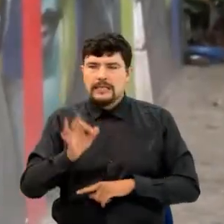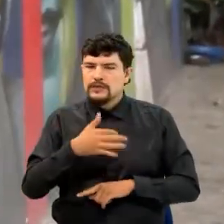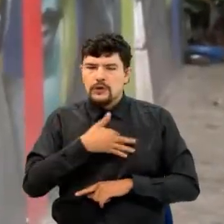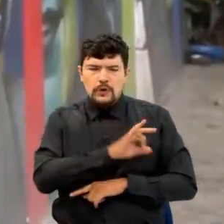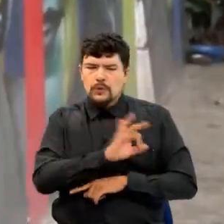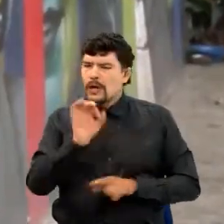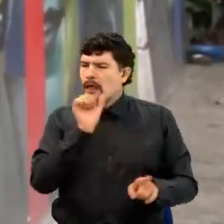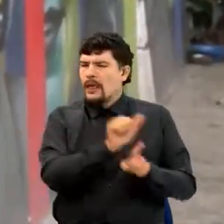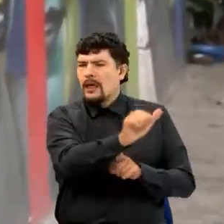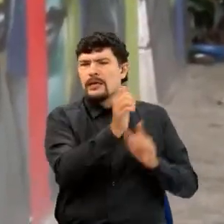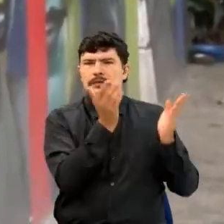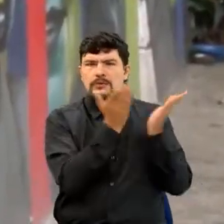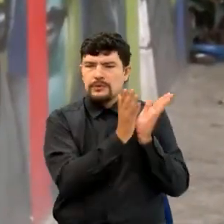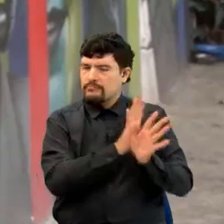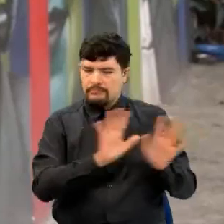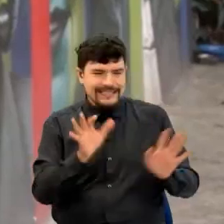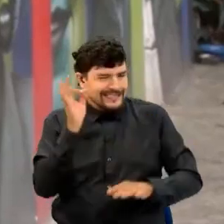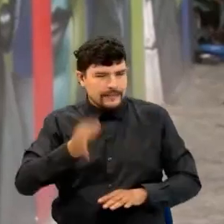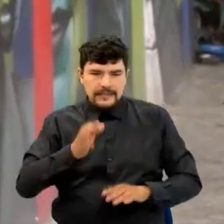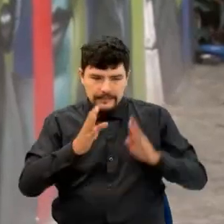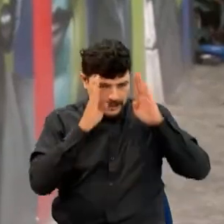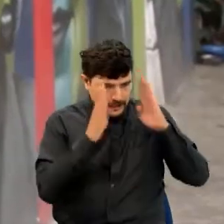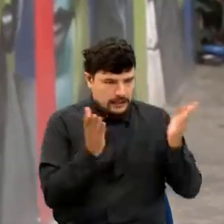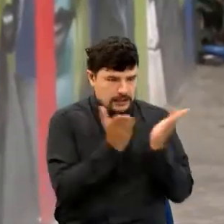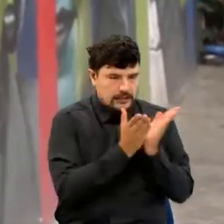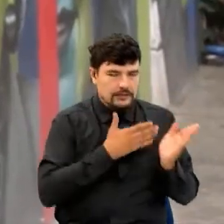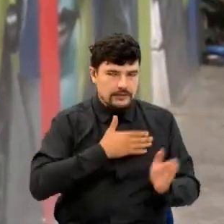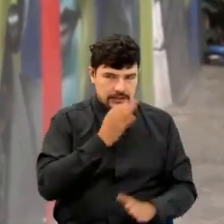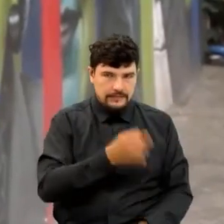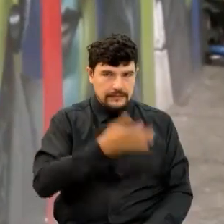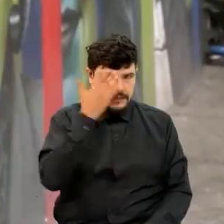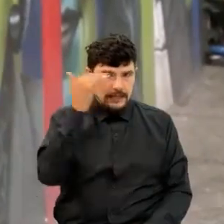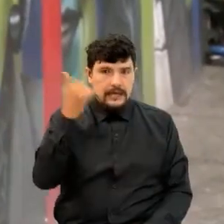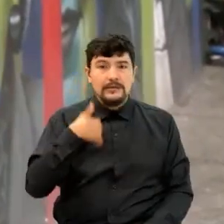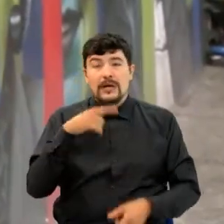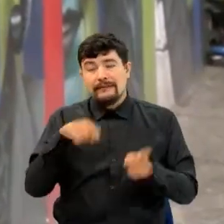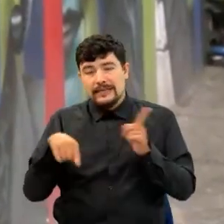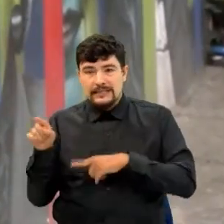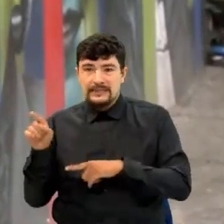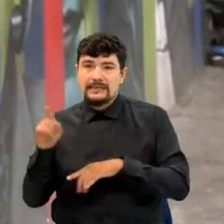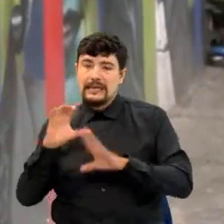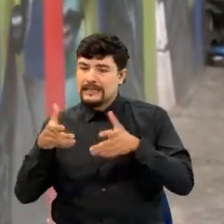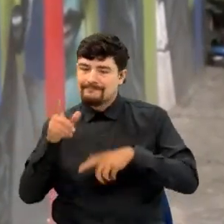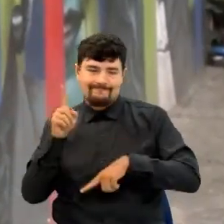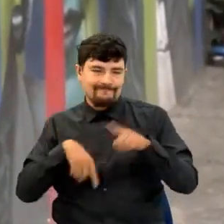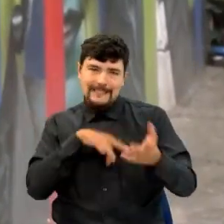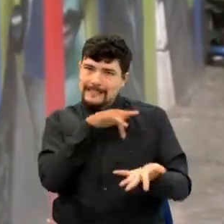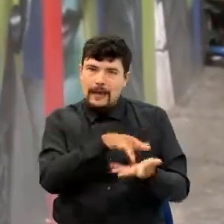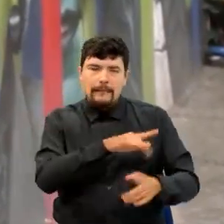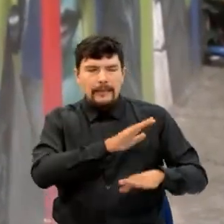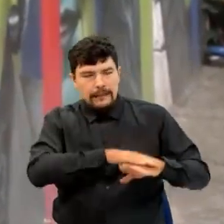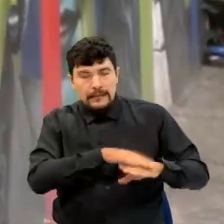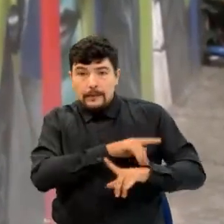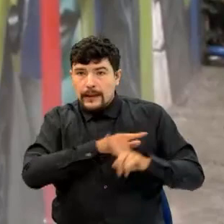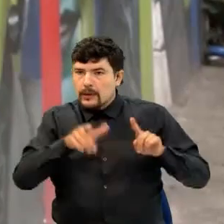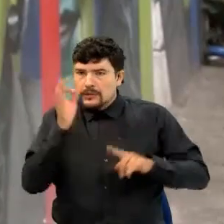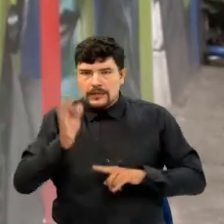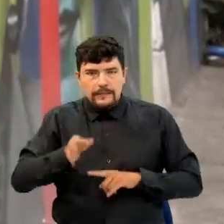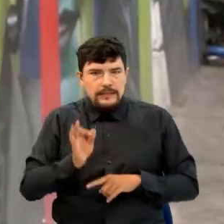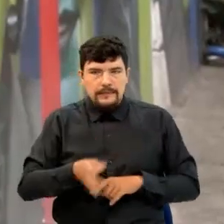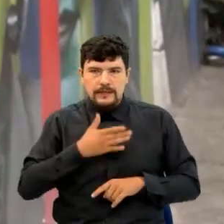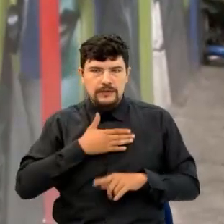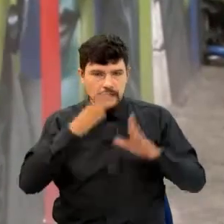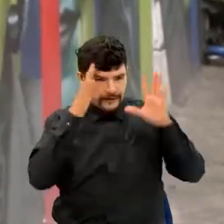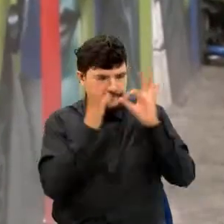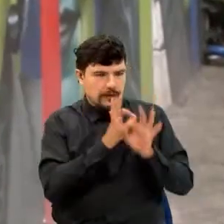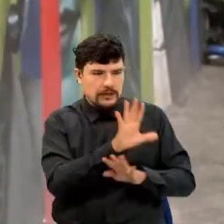me encanta todo lo académico, pero pues sí, obviamente tengo que faltar a clases, pedir permisos y eso, pero no, siempre enfocada